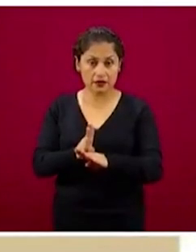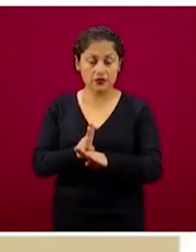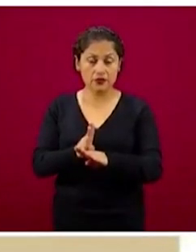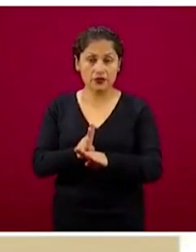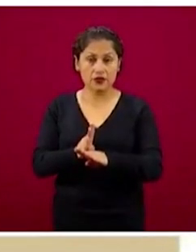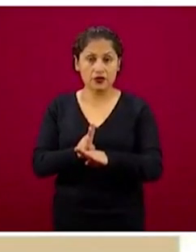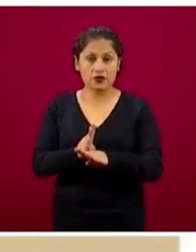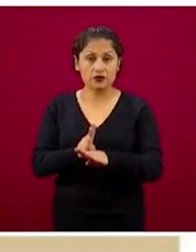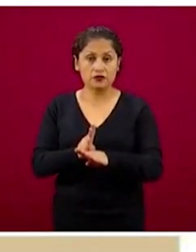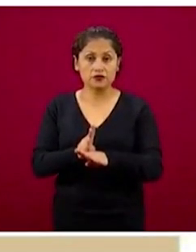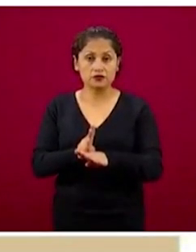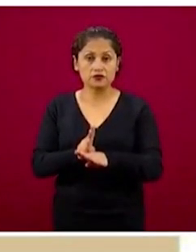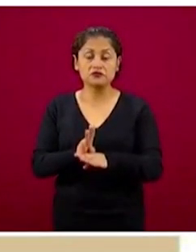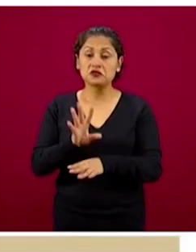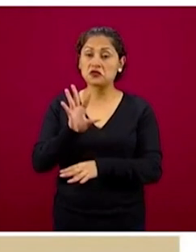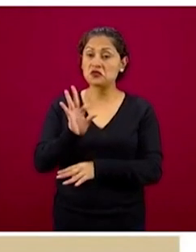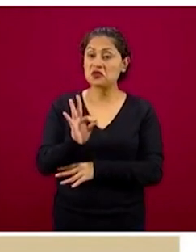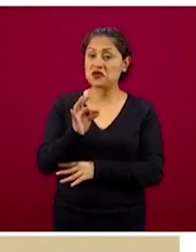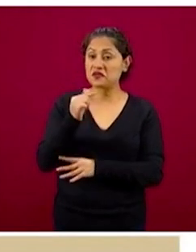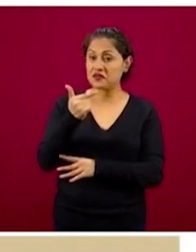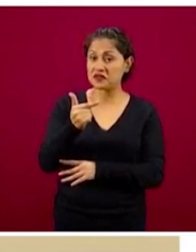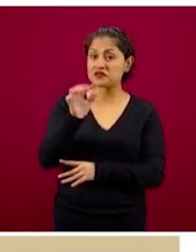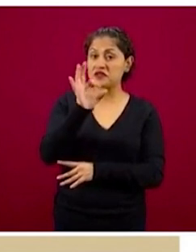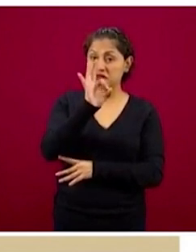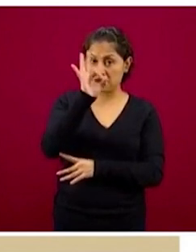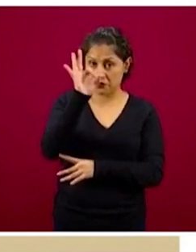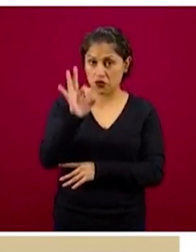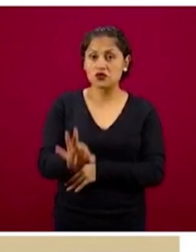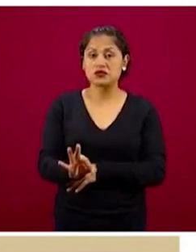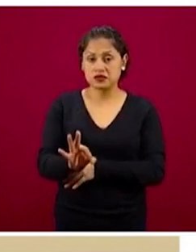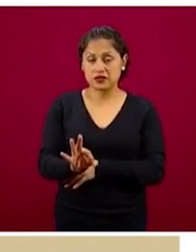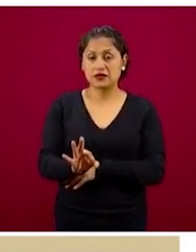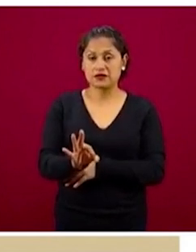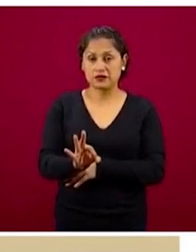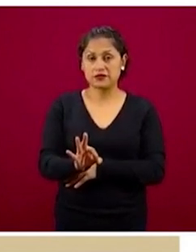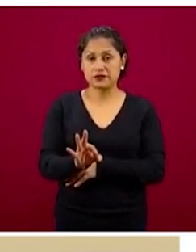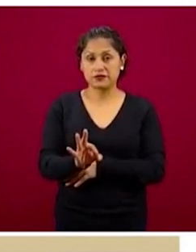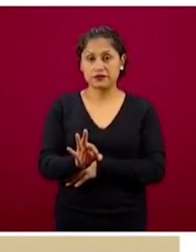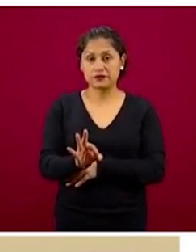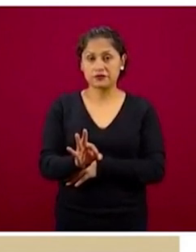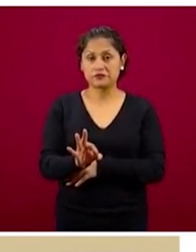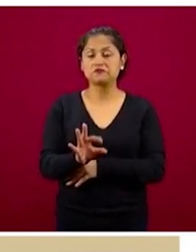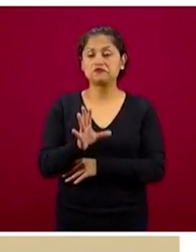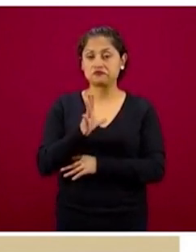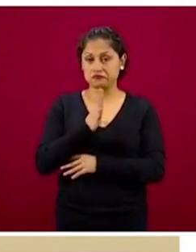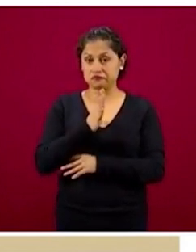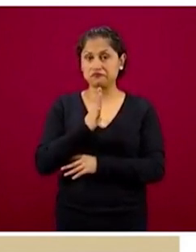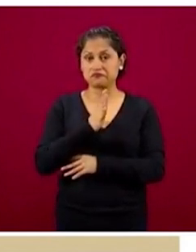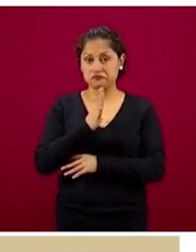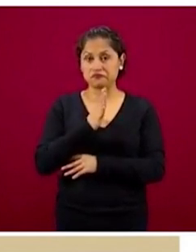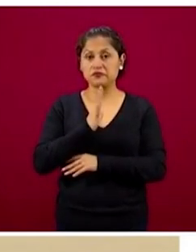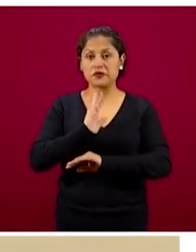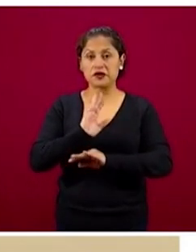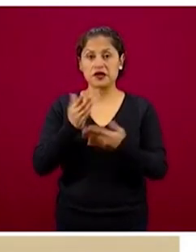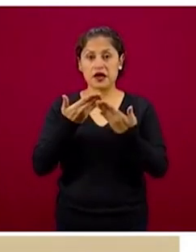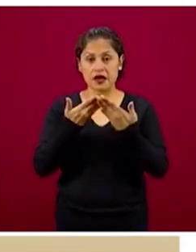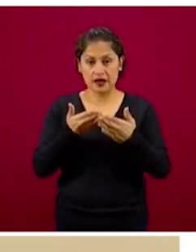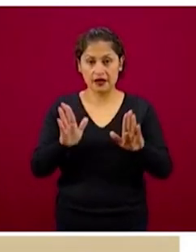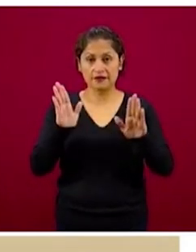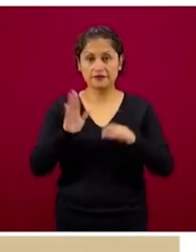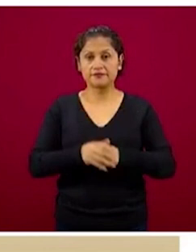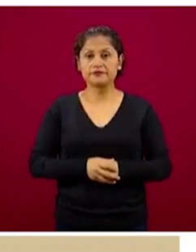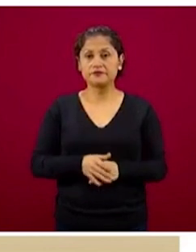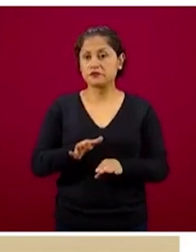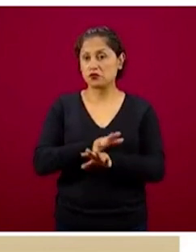el 47 por ciento de estos adultos en méxico tiene una cuenta bancaria aperturada si nos comparamos